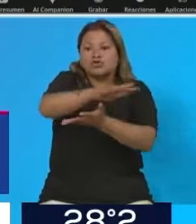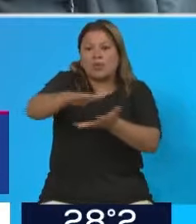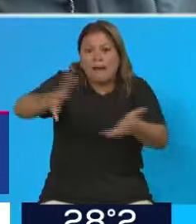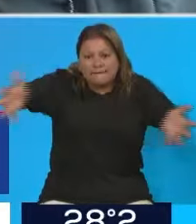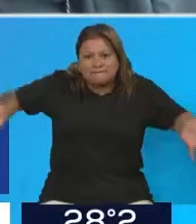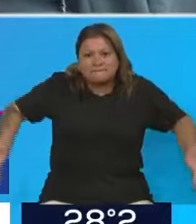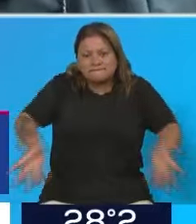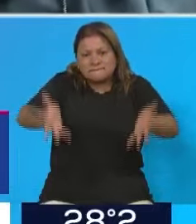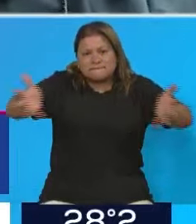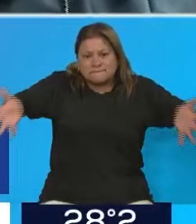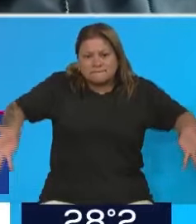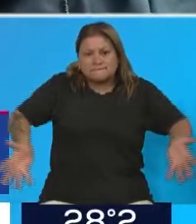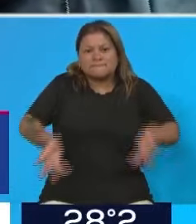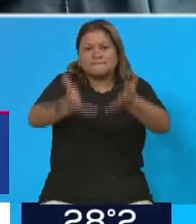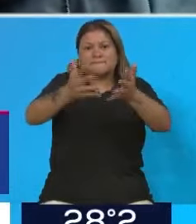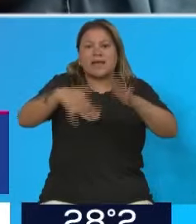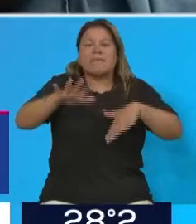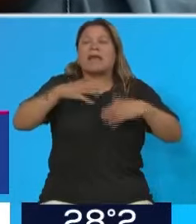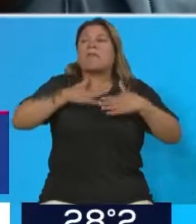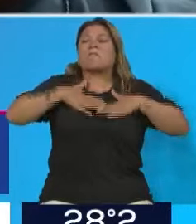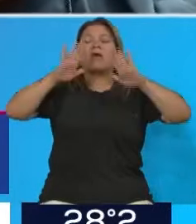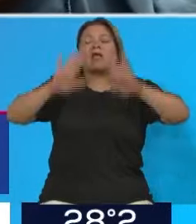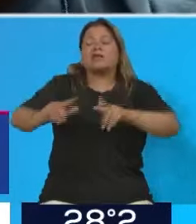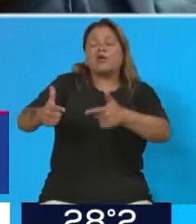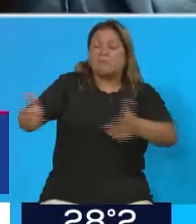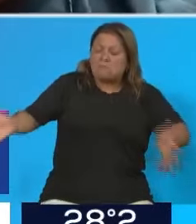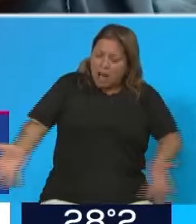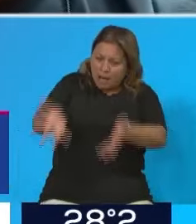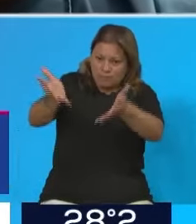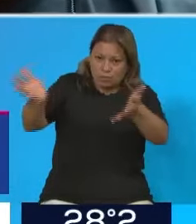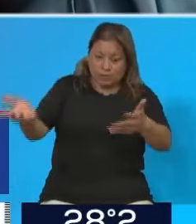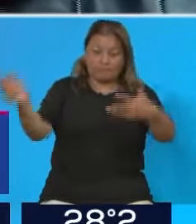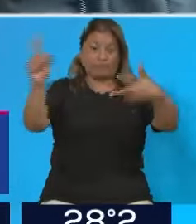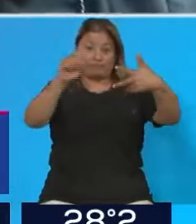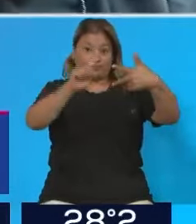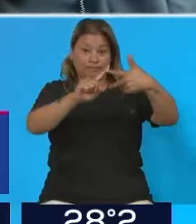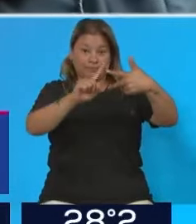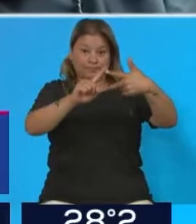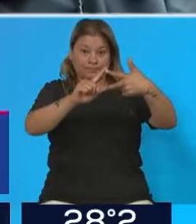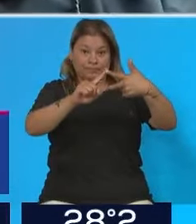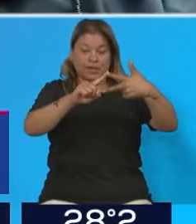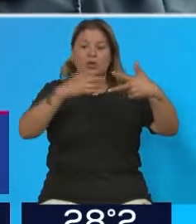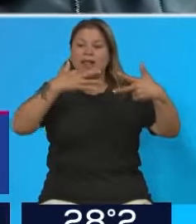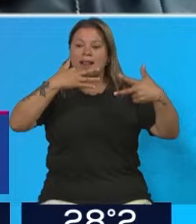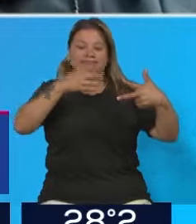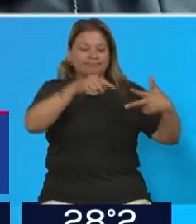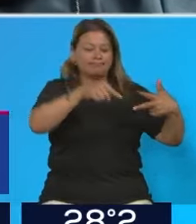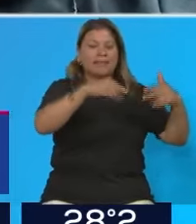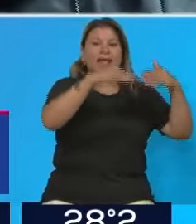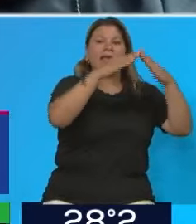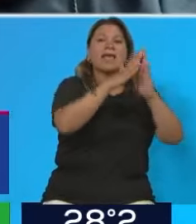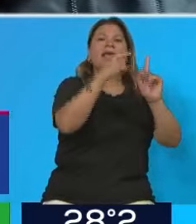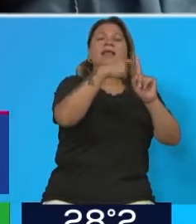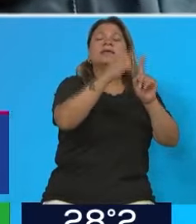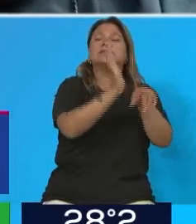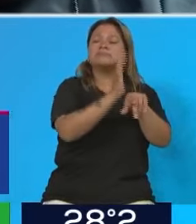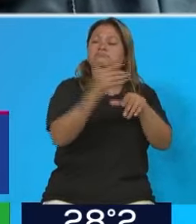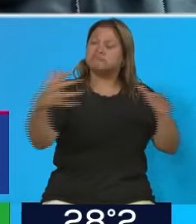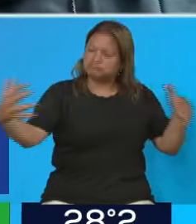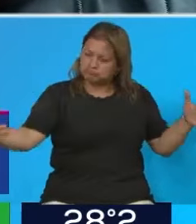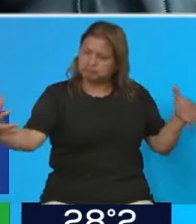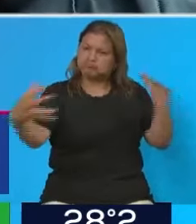aliente sobre todo a los que están desesperanzado el segundo punto tiene que ver con una realidad de la iglesia que es el encontrarnos dialogar